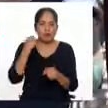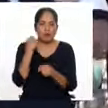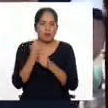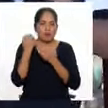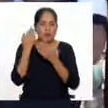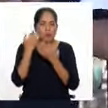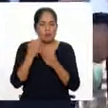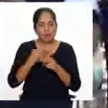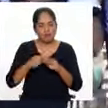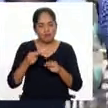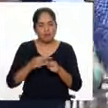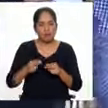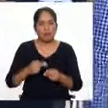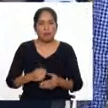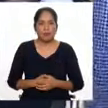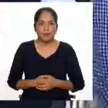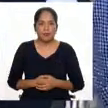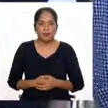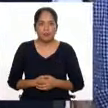esperado.